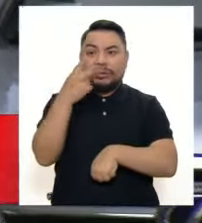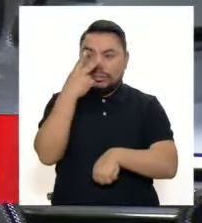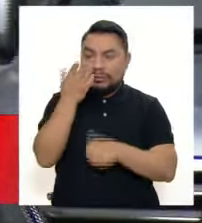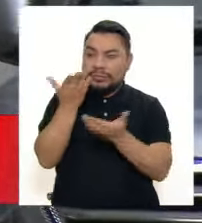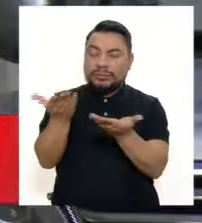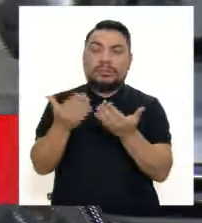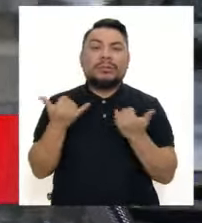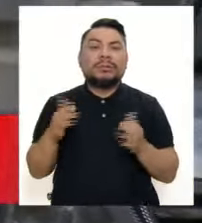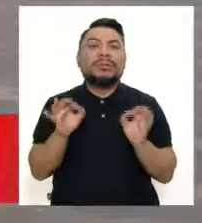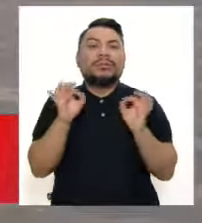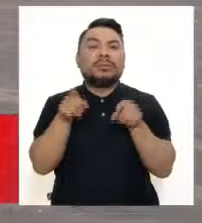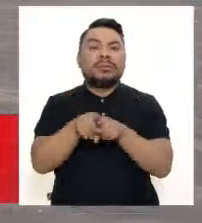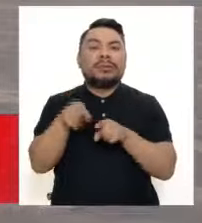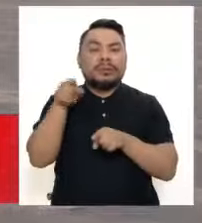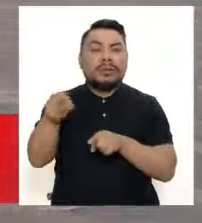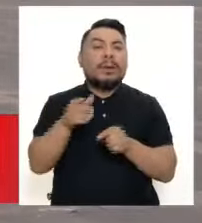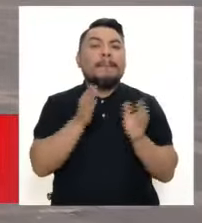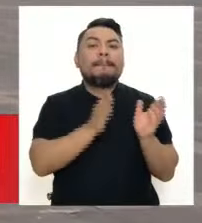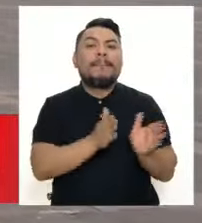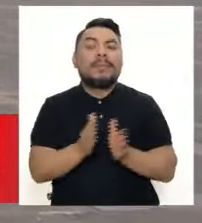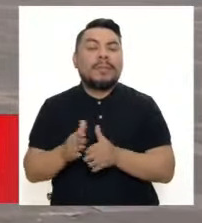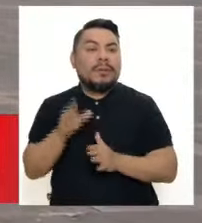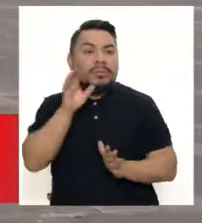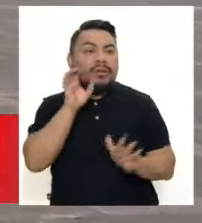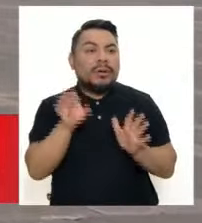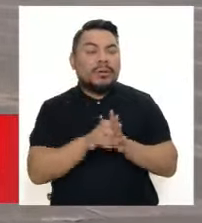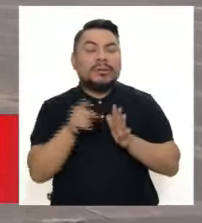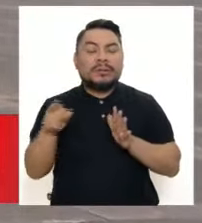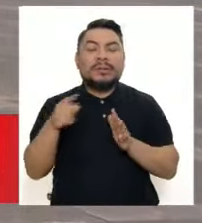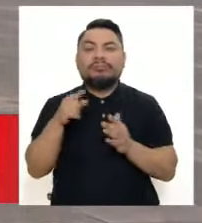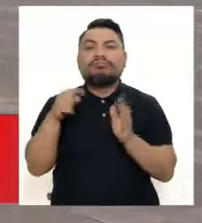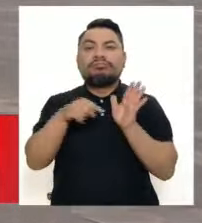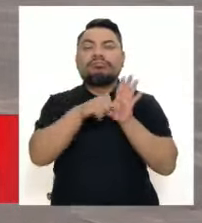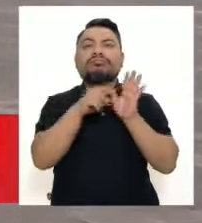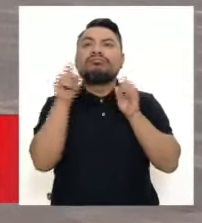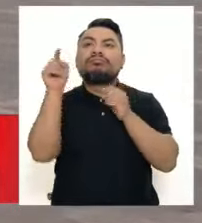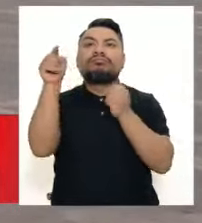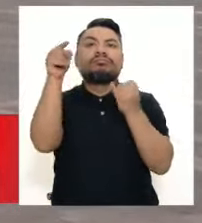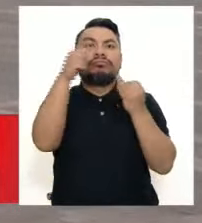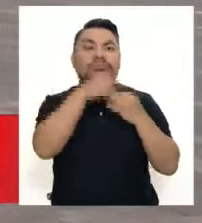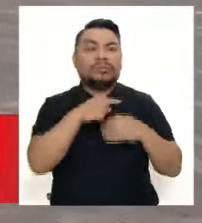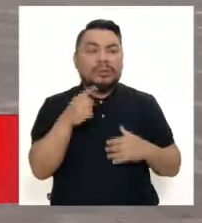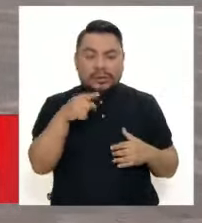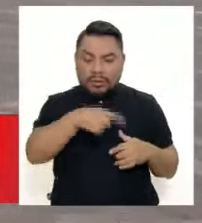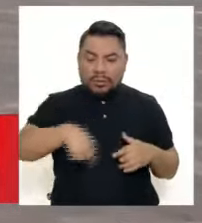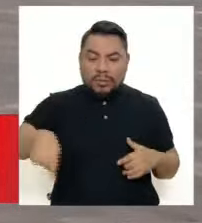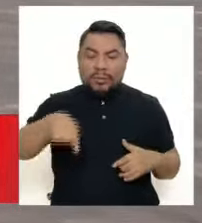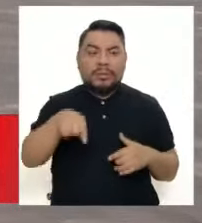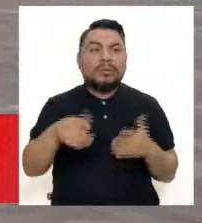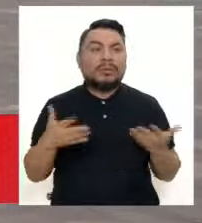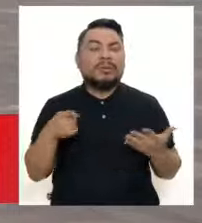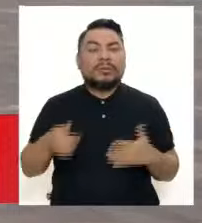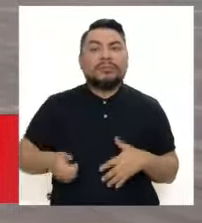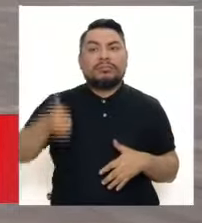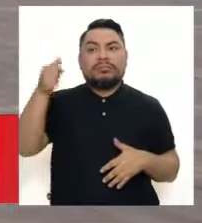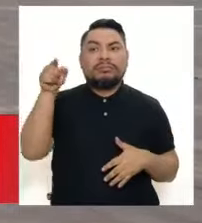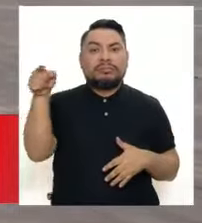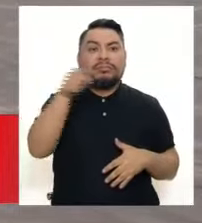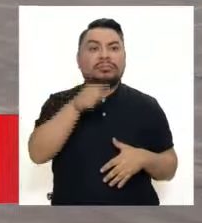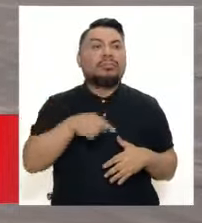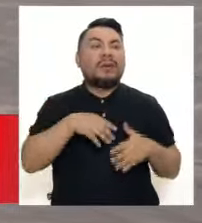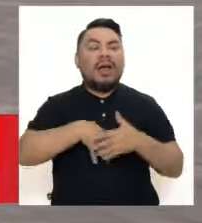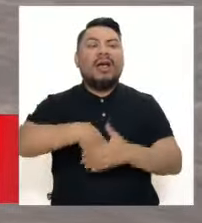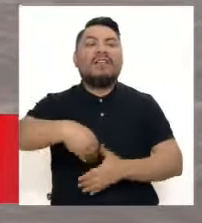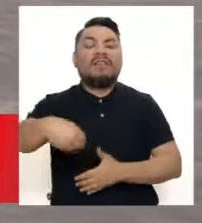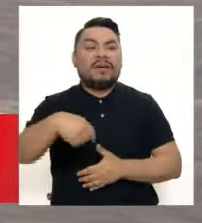observando precisamente son los preparativos por ejemplo las señalizaciones los círculos en donde los funcionarios van a salir